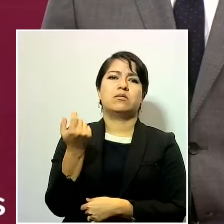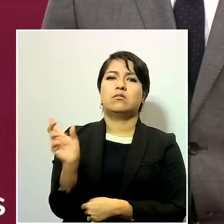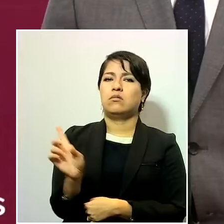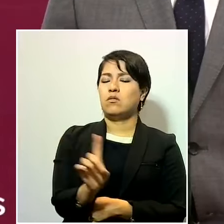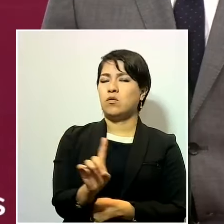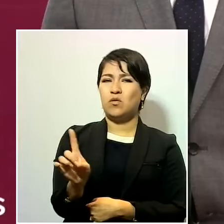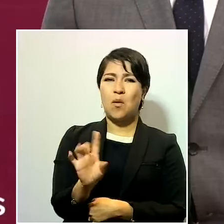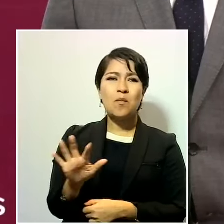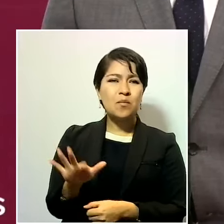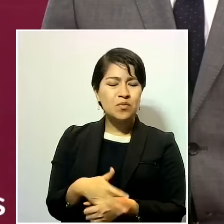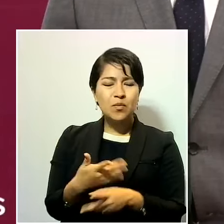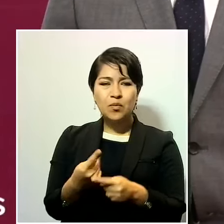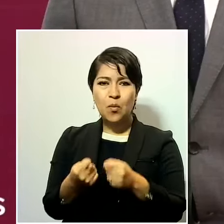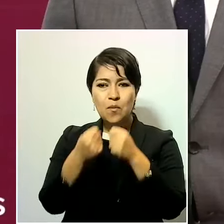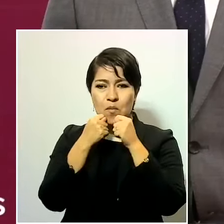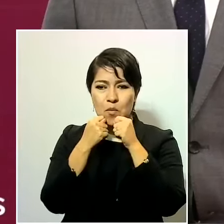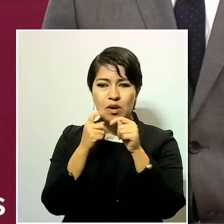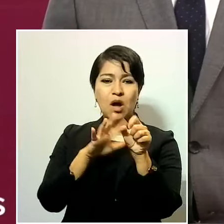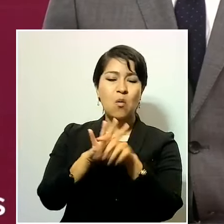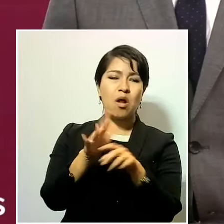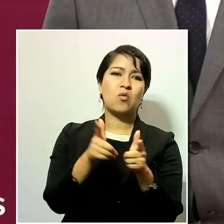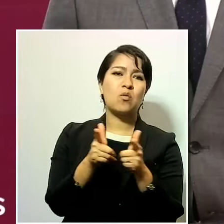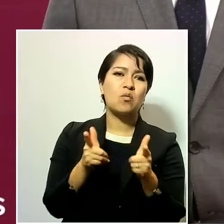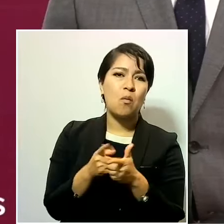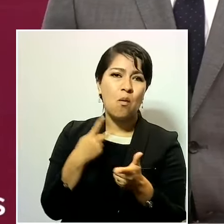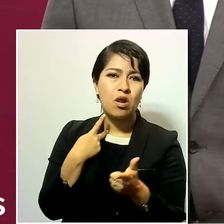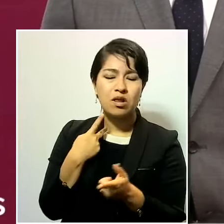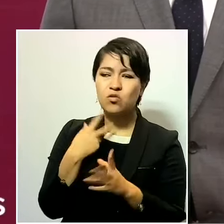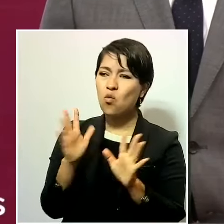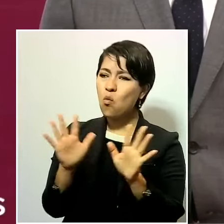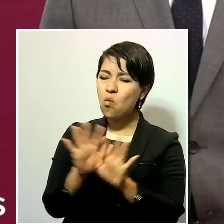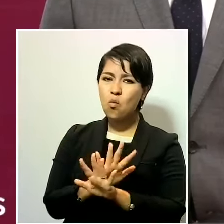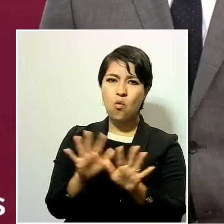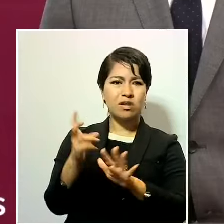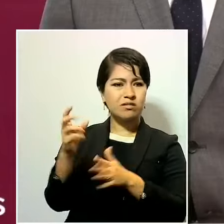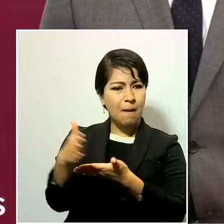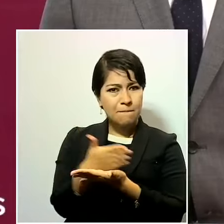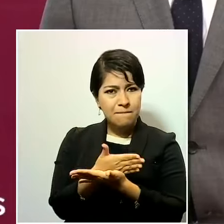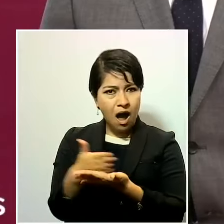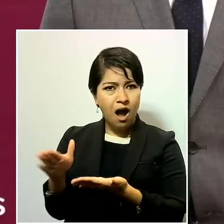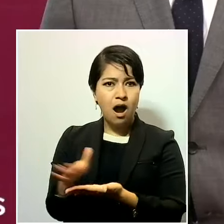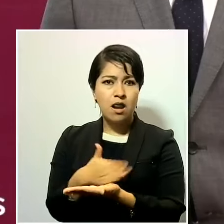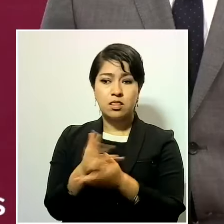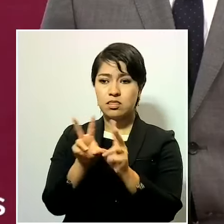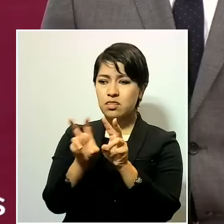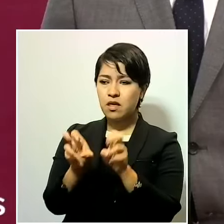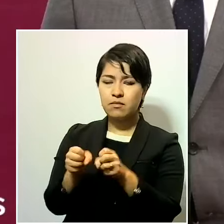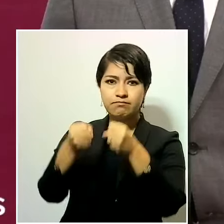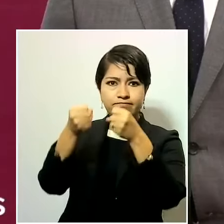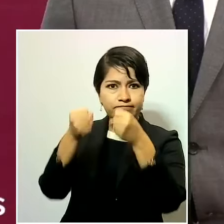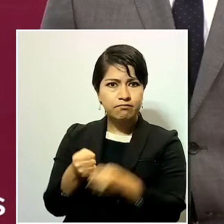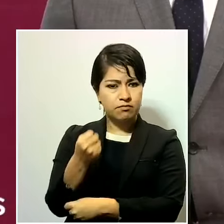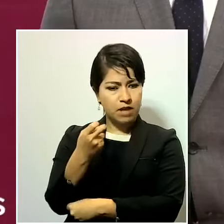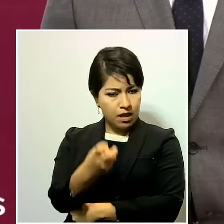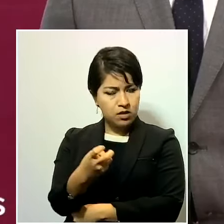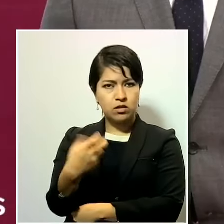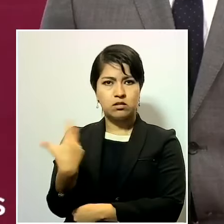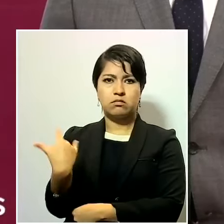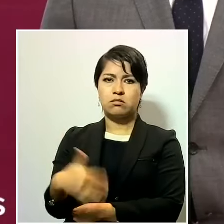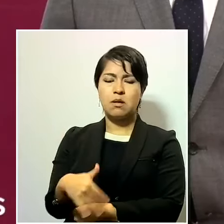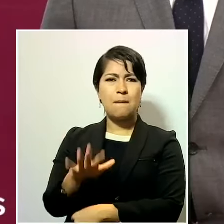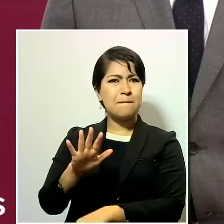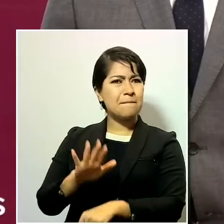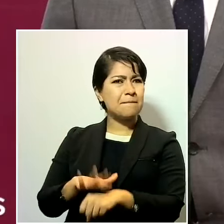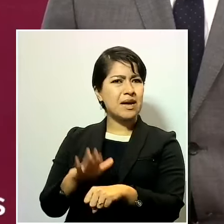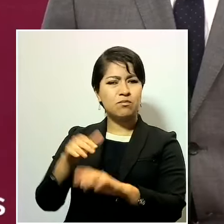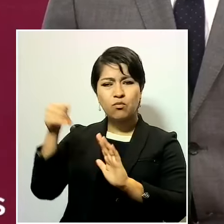tema de colores políticos o de banderas políticas el tema de la seguridad es un tema